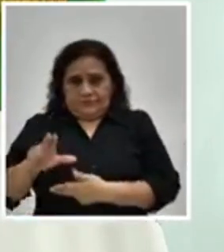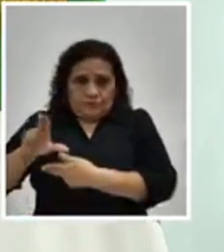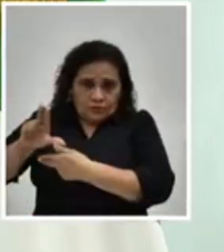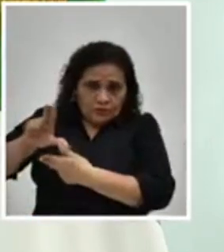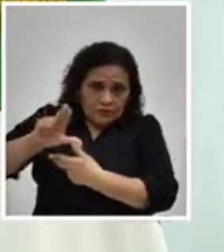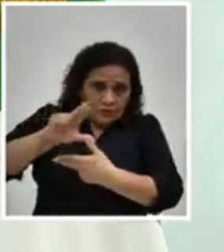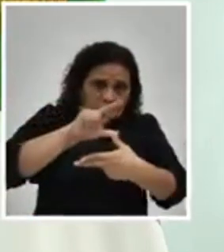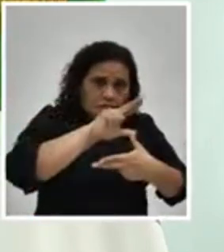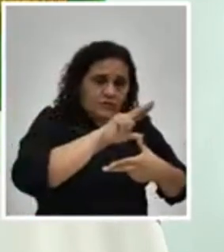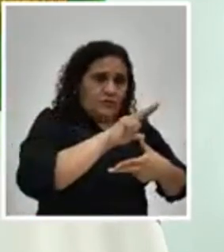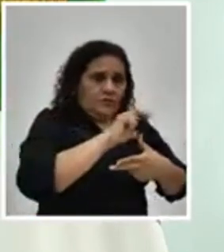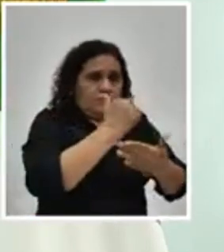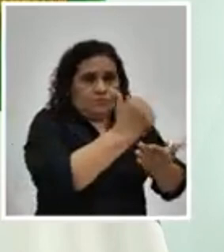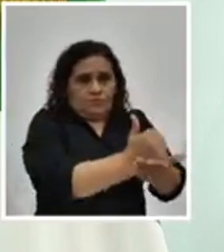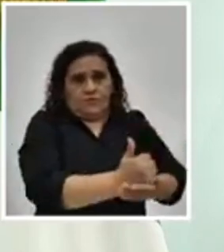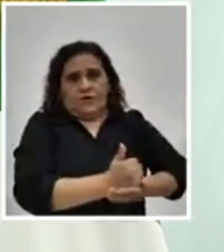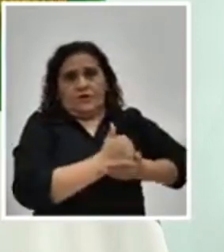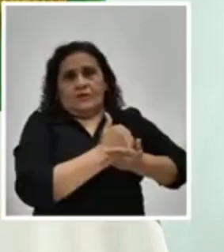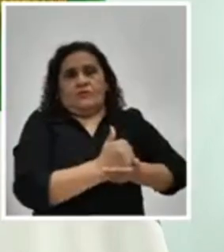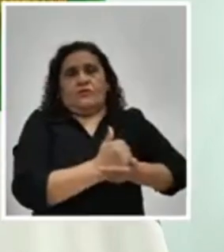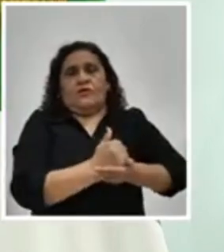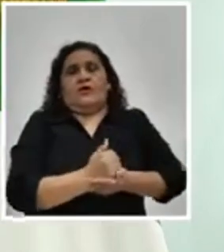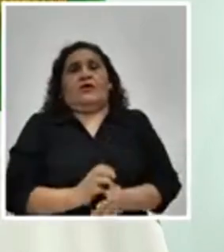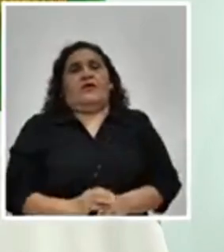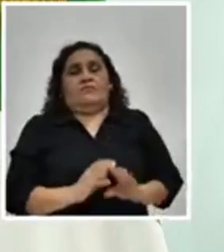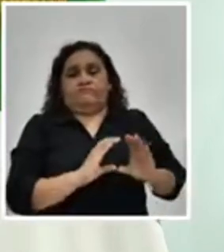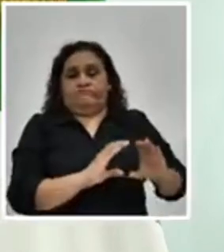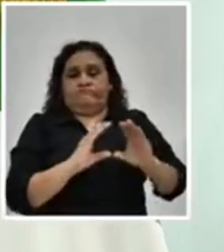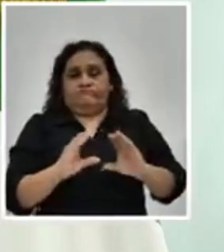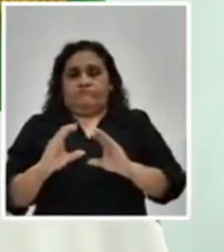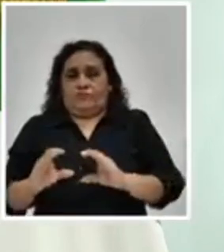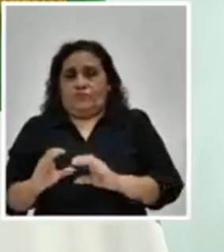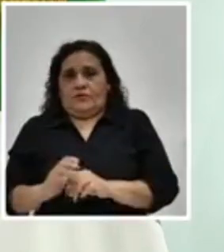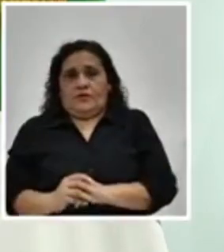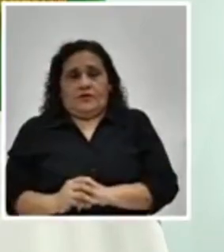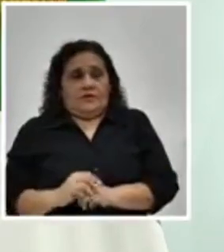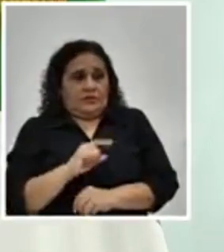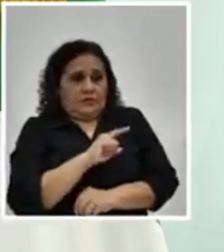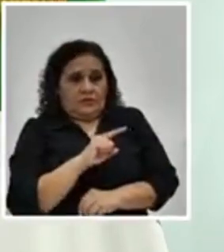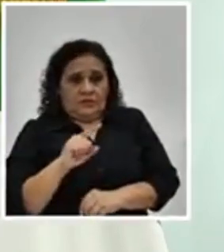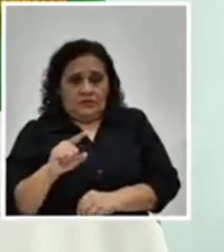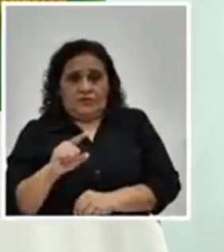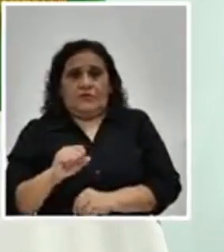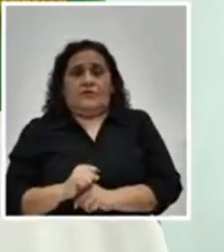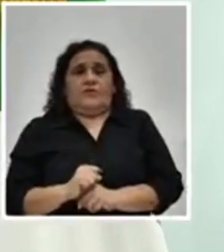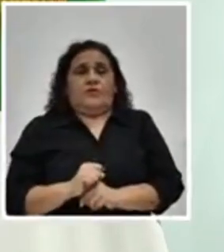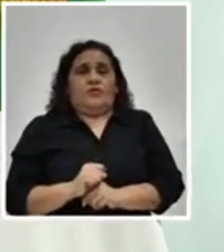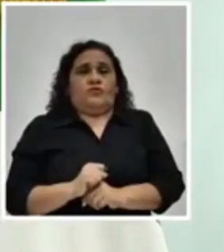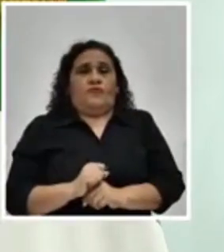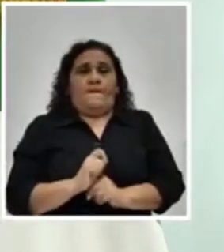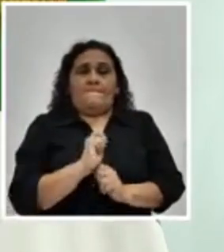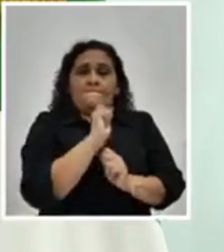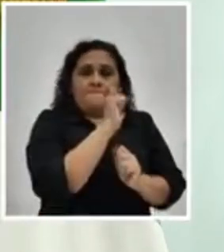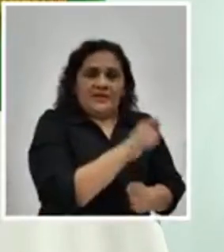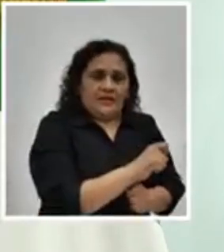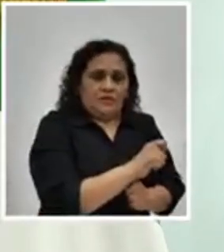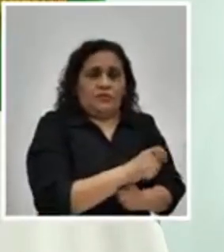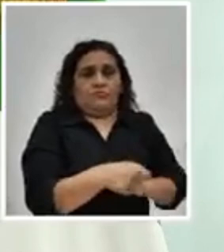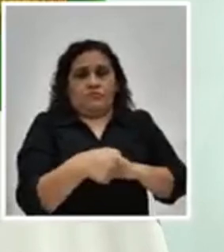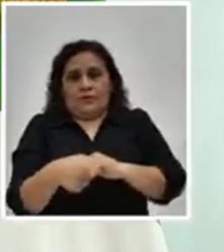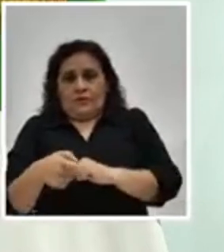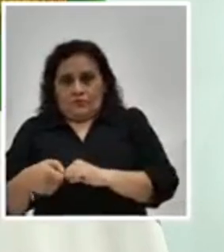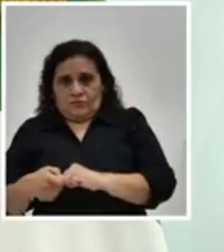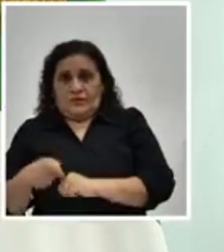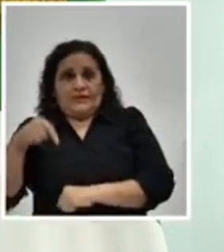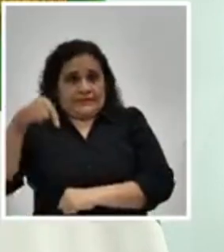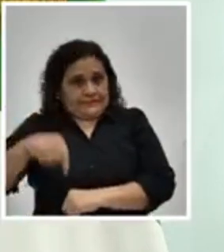coadyuvar en el resguardo del patrimonio de numerosos pescadores de todas las comisarías costeras y de esta cabecera